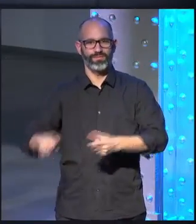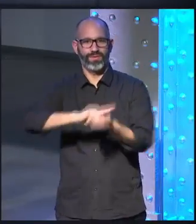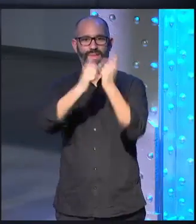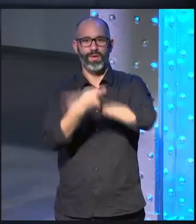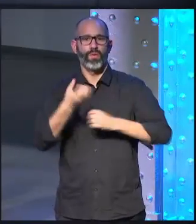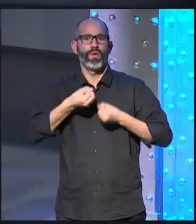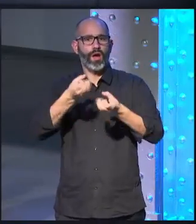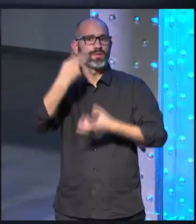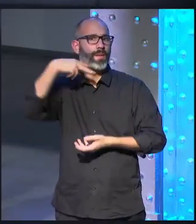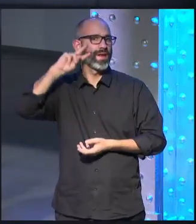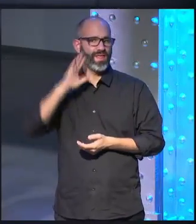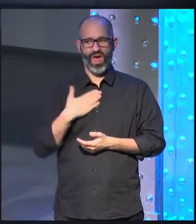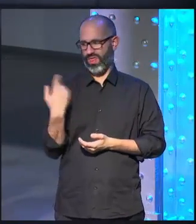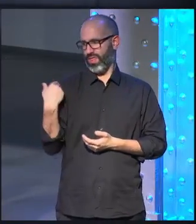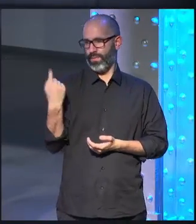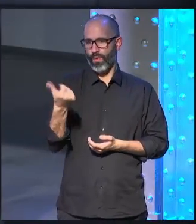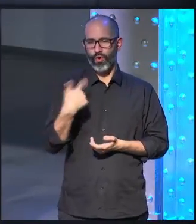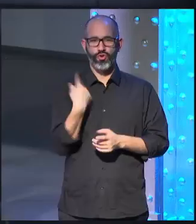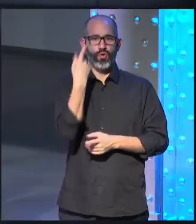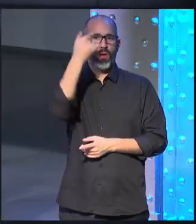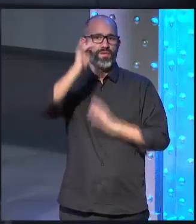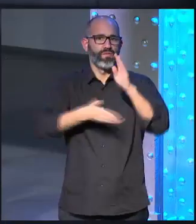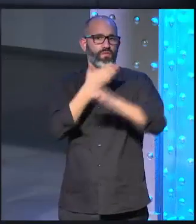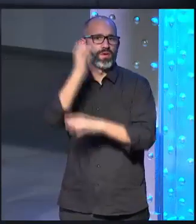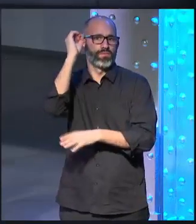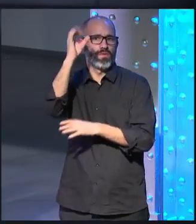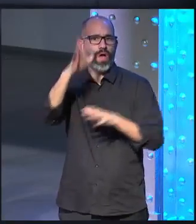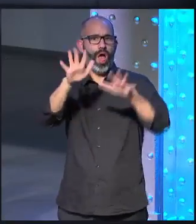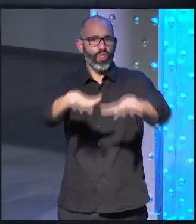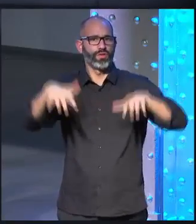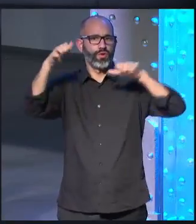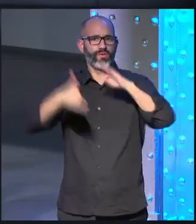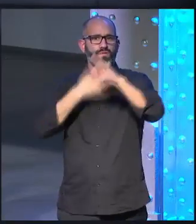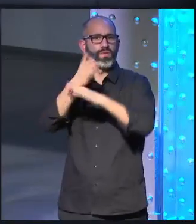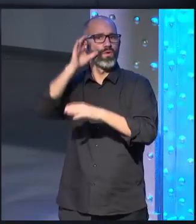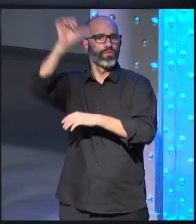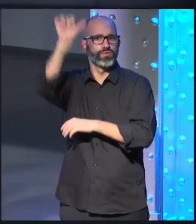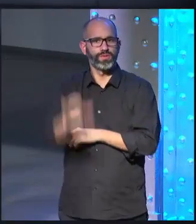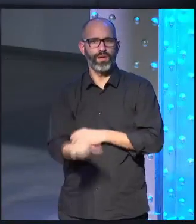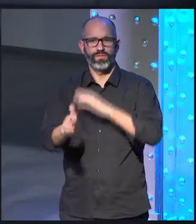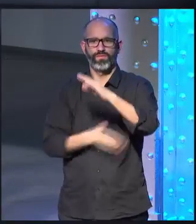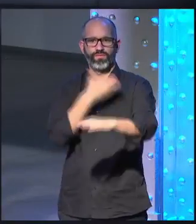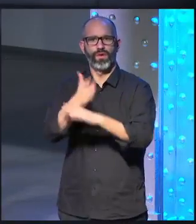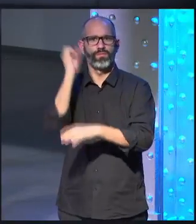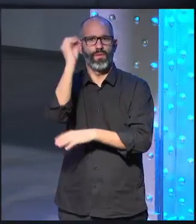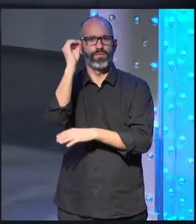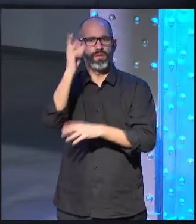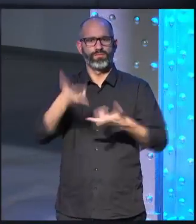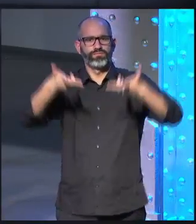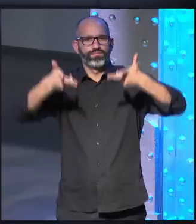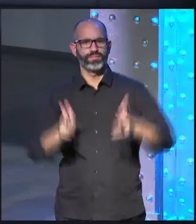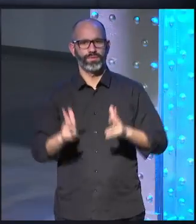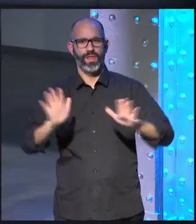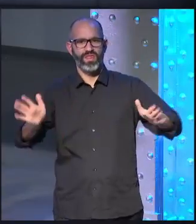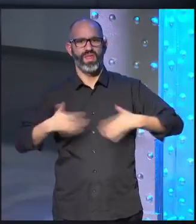contar una anécdota que me pasó no hace mucho. Yo iba a un evento, iba a un auditorio, iba a escuchar el auditorio, iba a escuchar la ponencia y de repente dice,